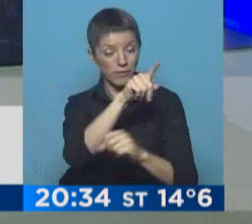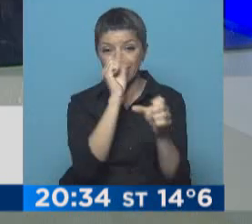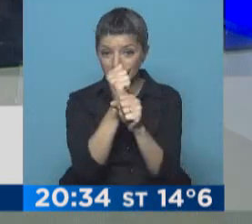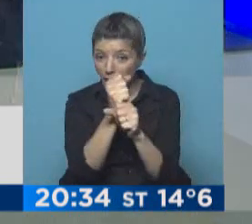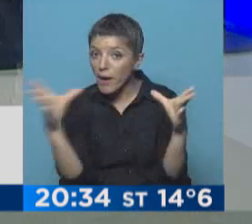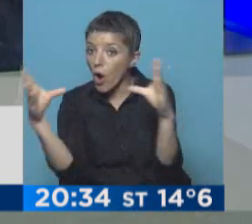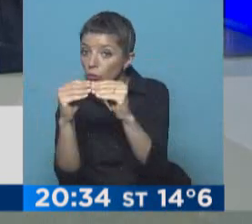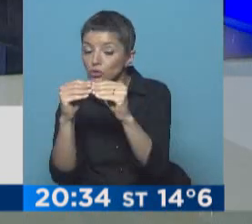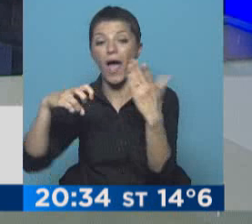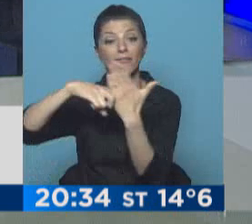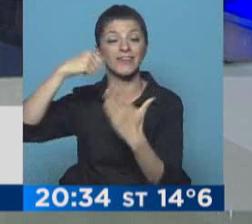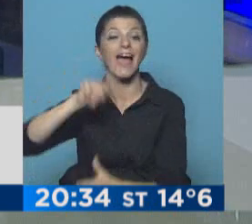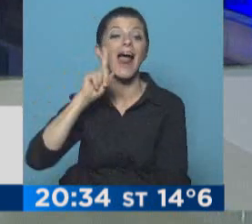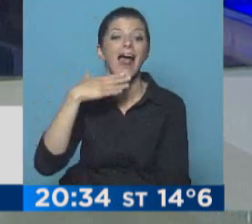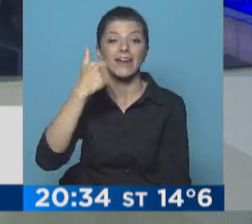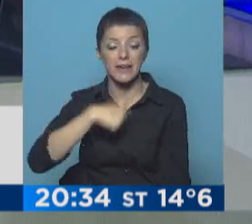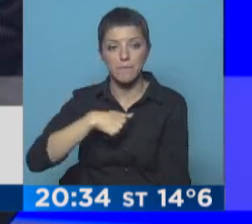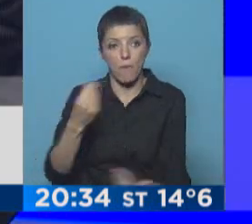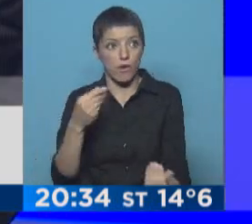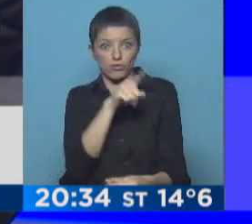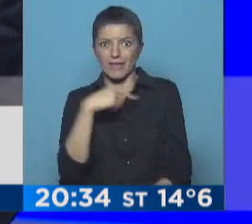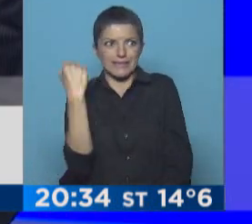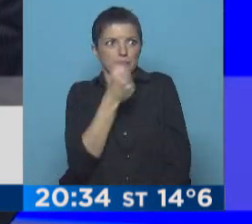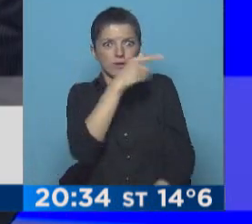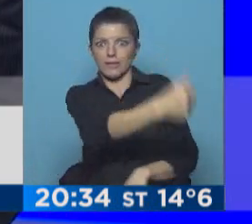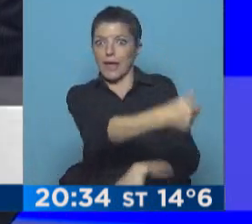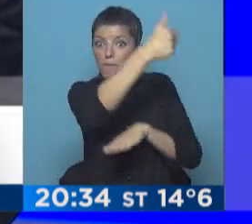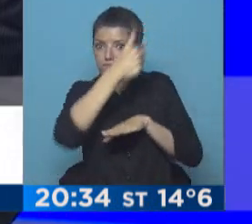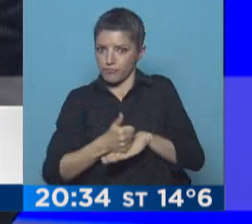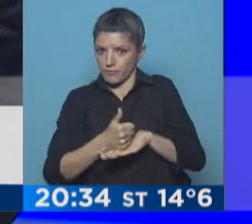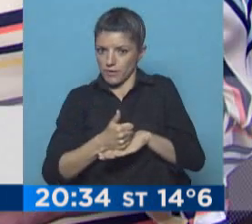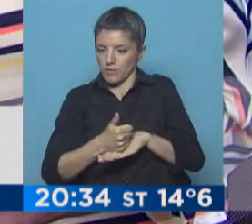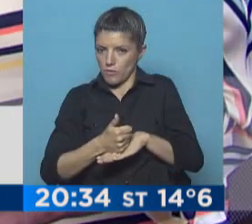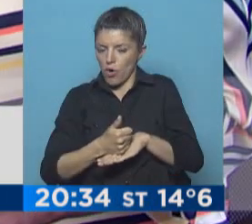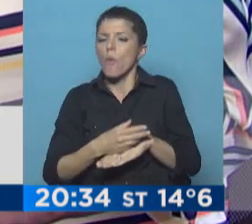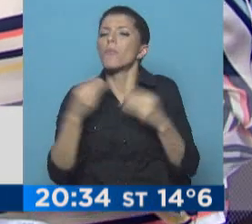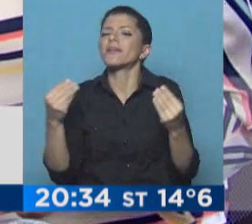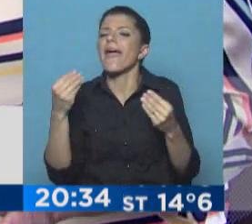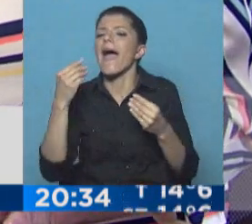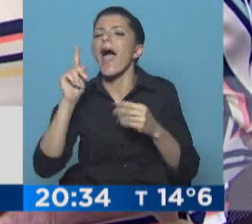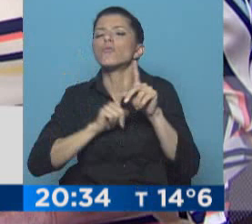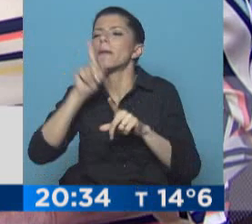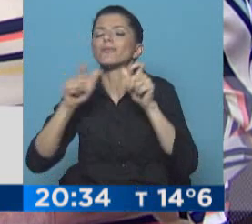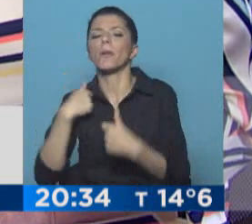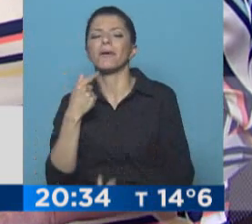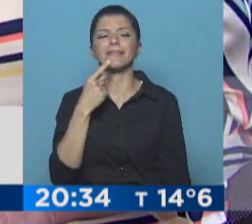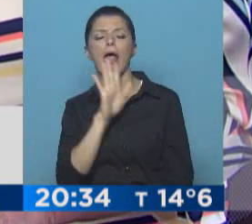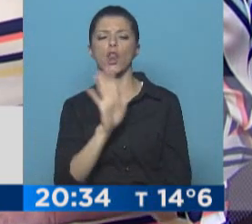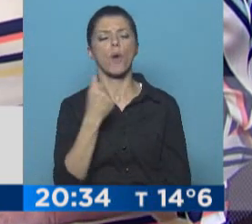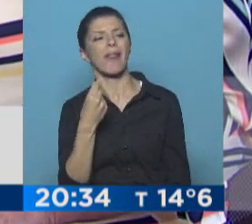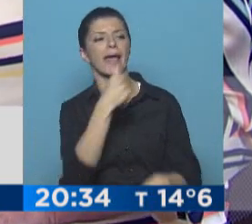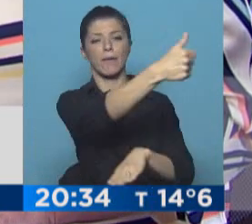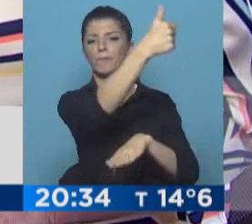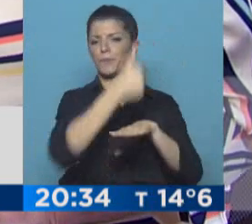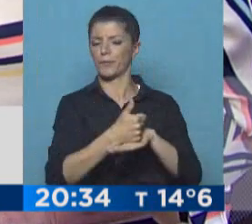puede dudar que no es necesaria su presencia acá digo este Por qué alguien puede estar reticente a la presencia de este hombre